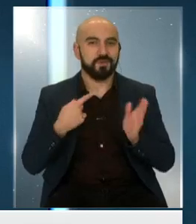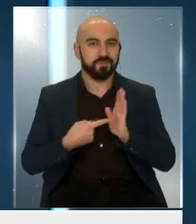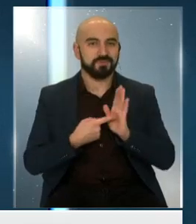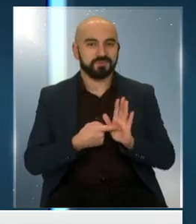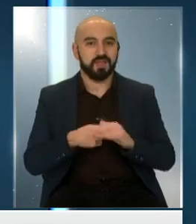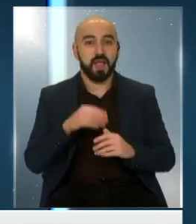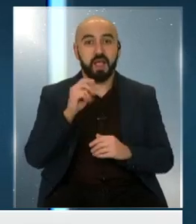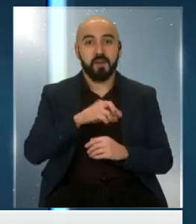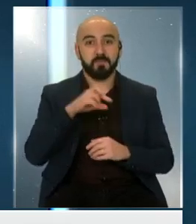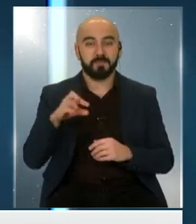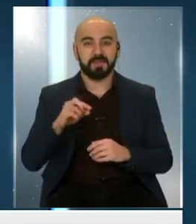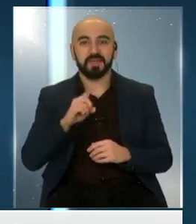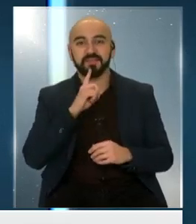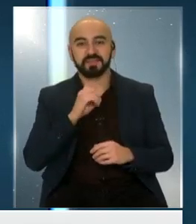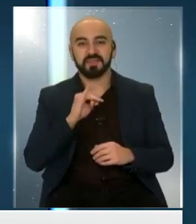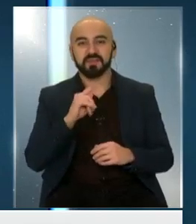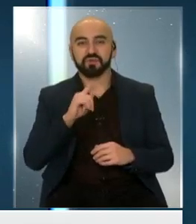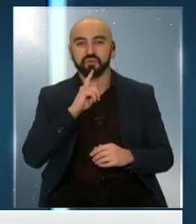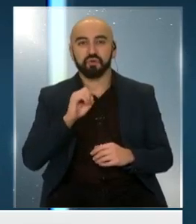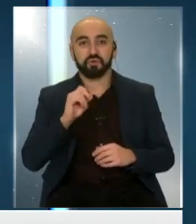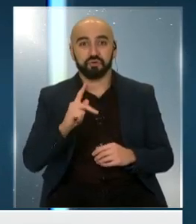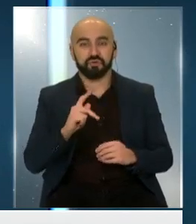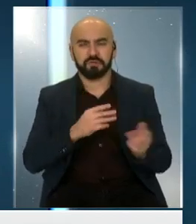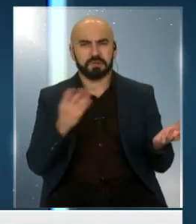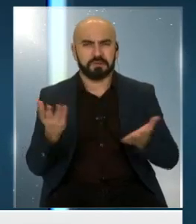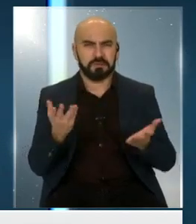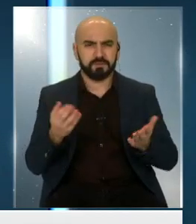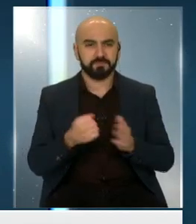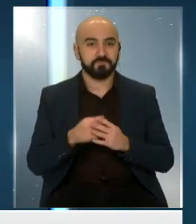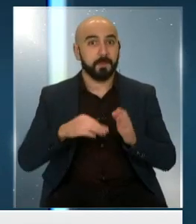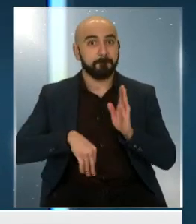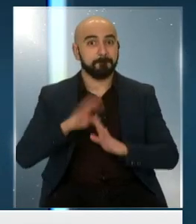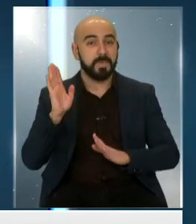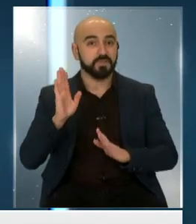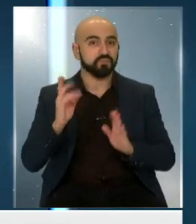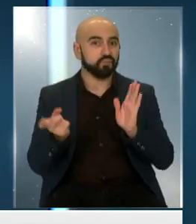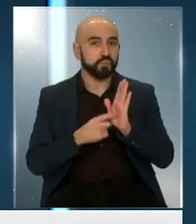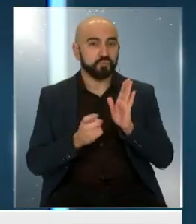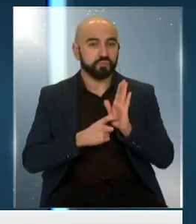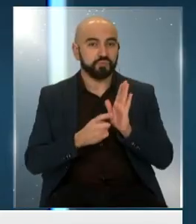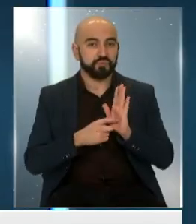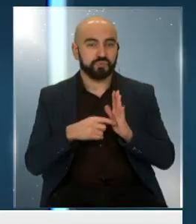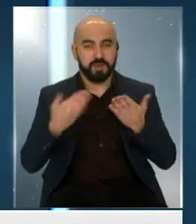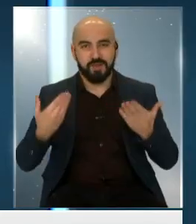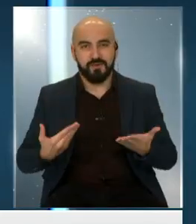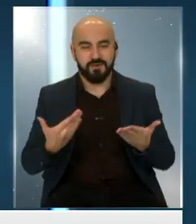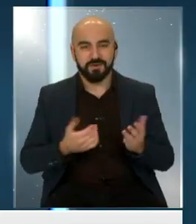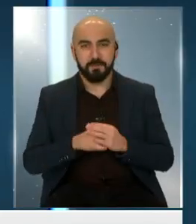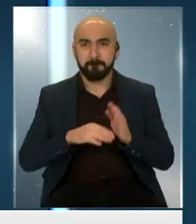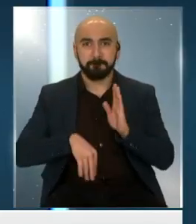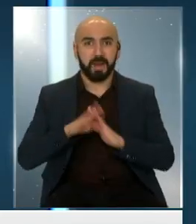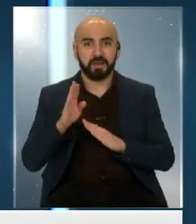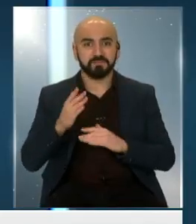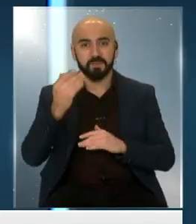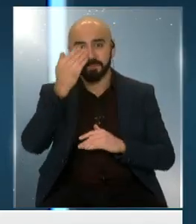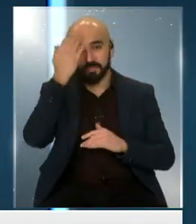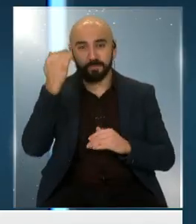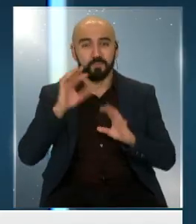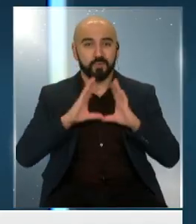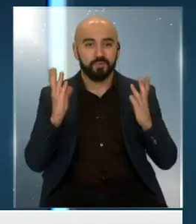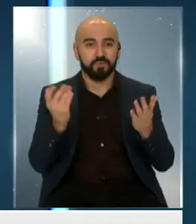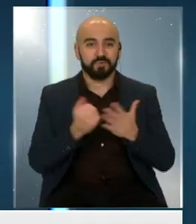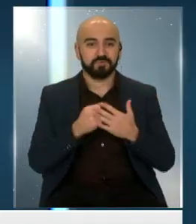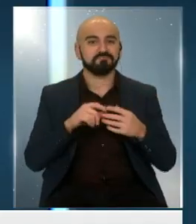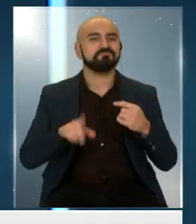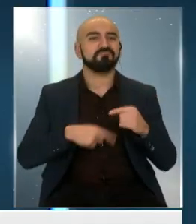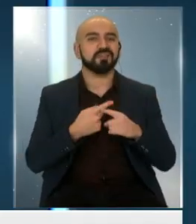La aplicación TikTok es efectivamente una de las más utilizadas en este momento, ¿no? Una de las más populares del mundo y su